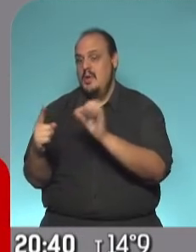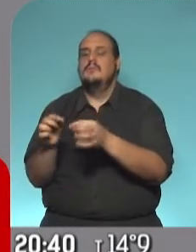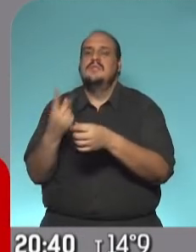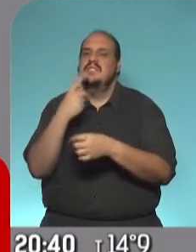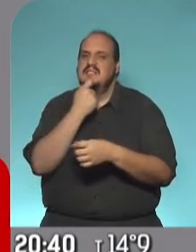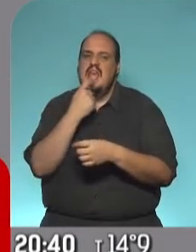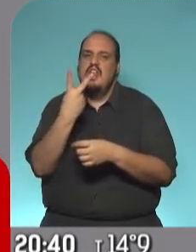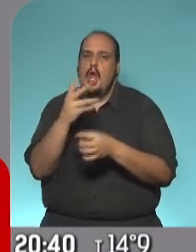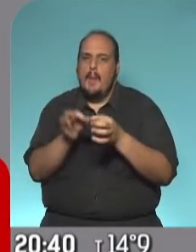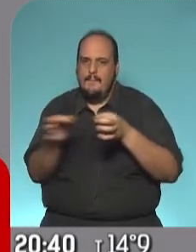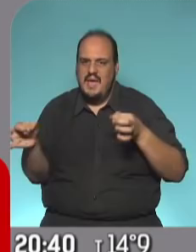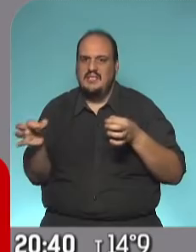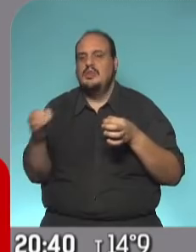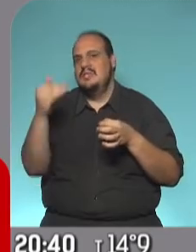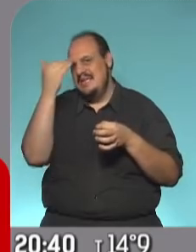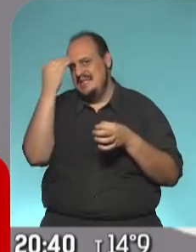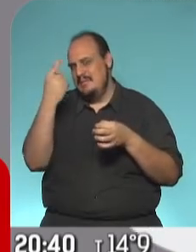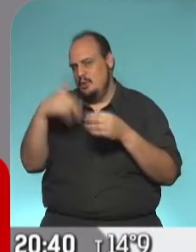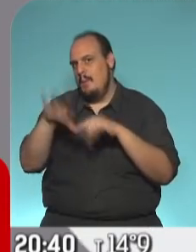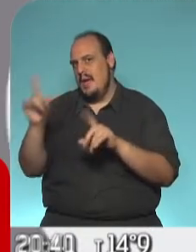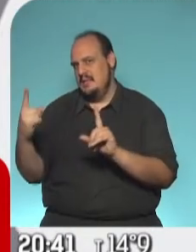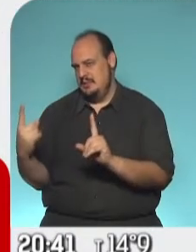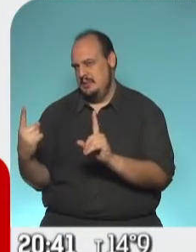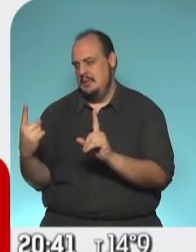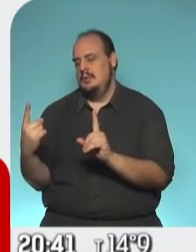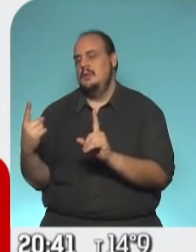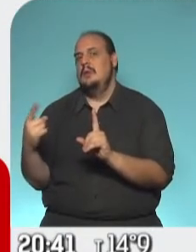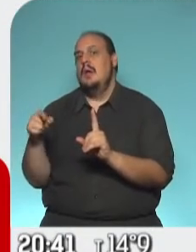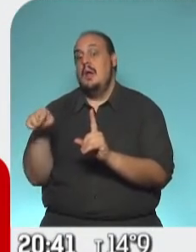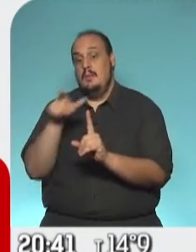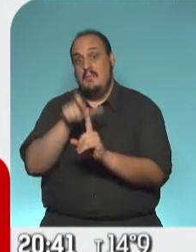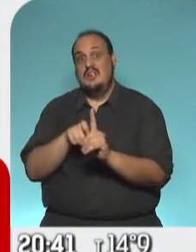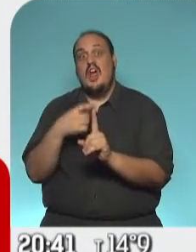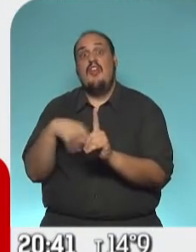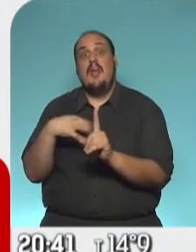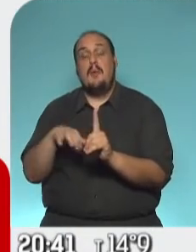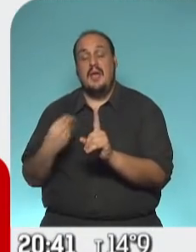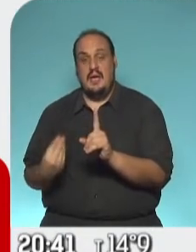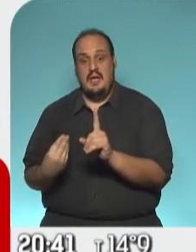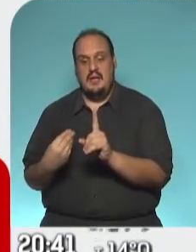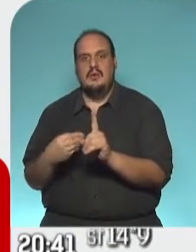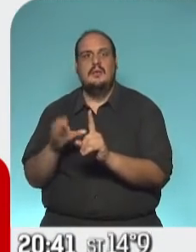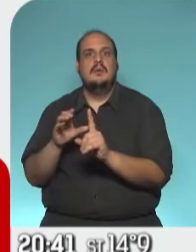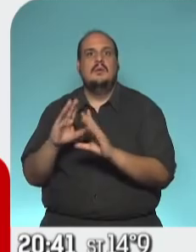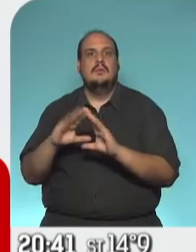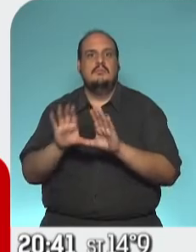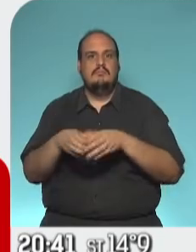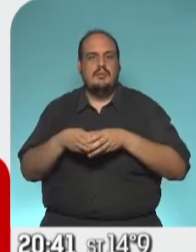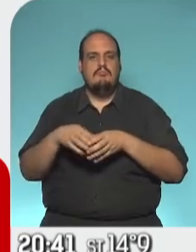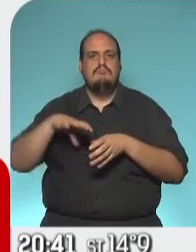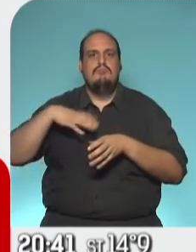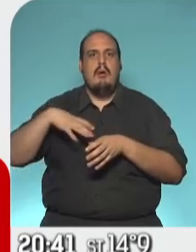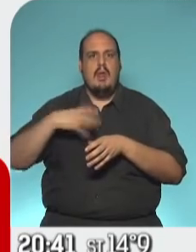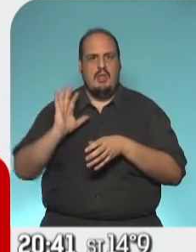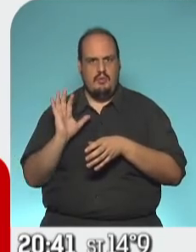y durante más de 15 minutos, lo que se tiene que realizar es el aislamiento preventivo